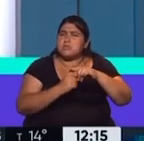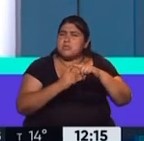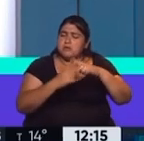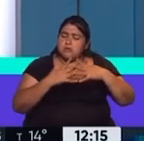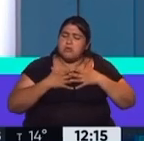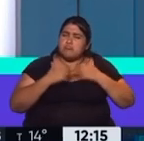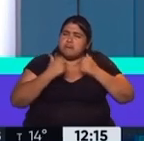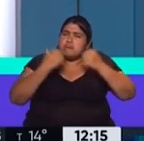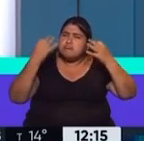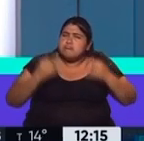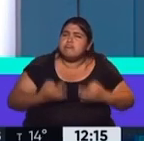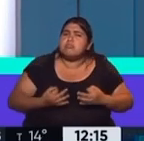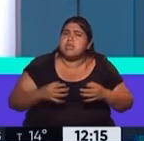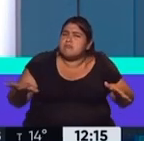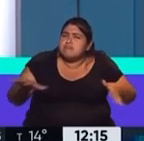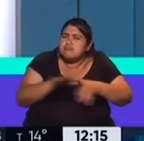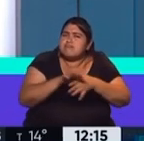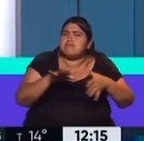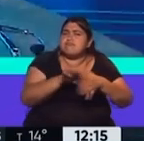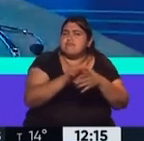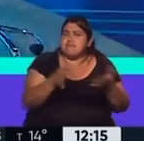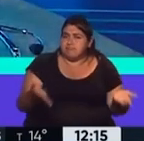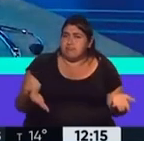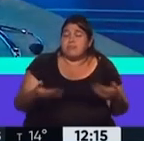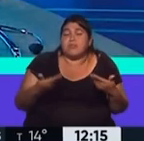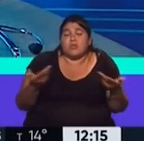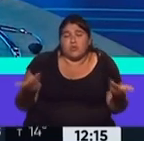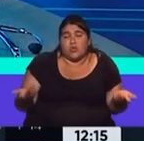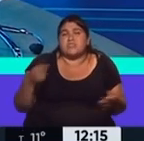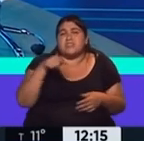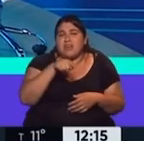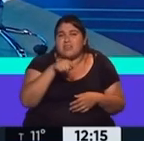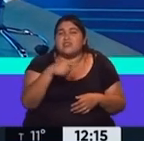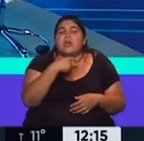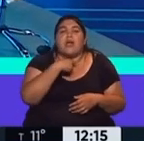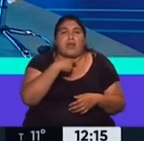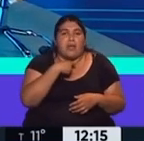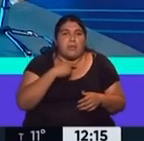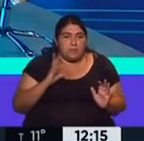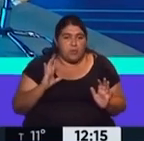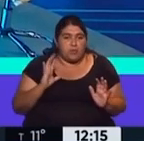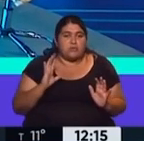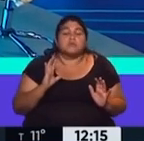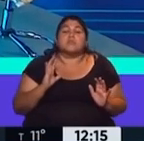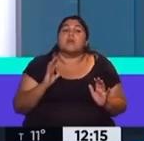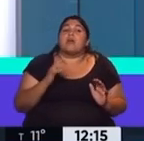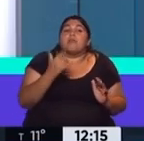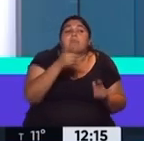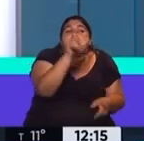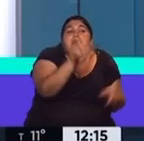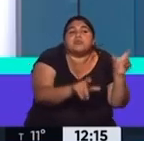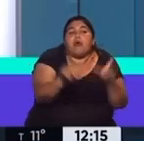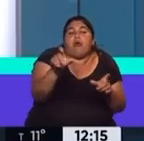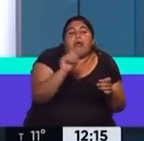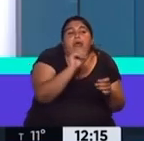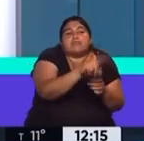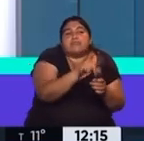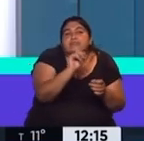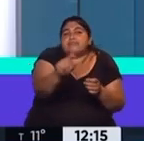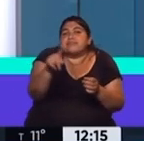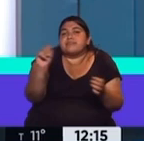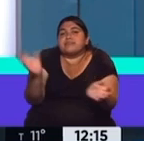sido efectivas en este tema entonces bueno las particularidades suele ser se opciones de cada uno o los derechos que